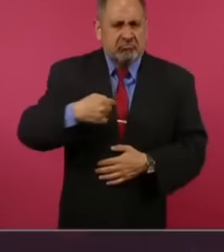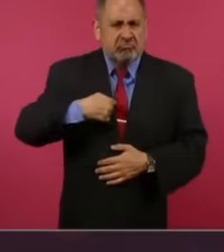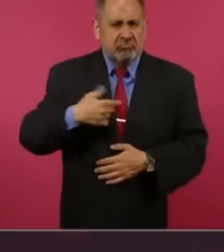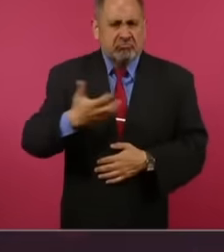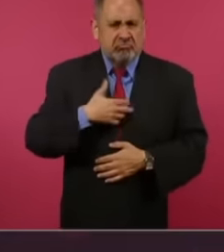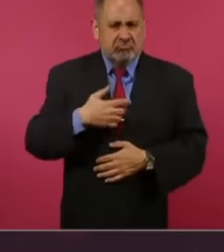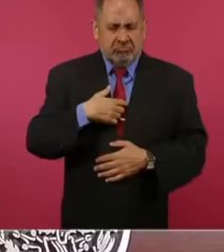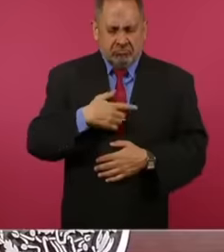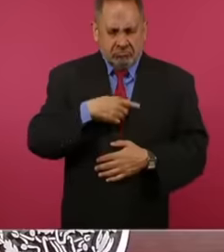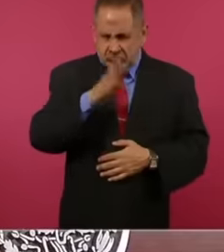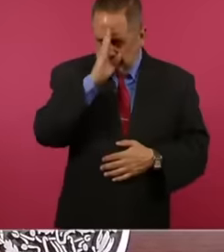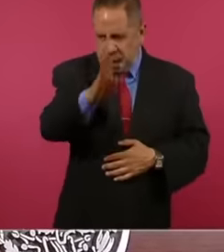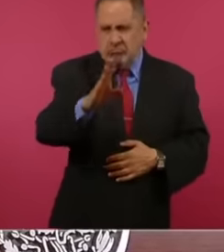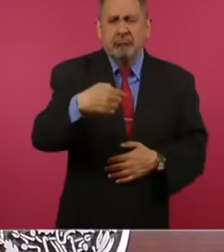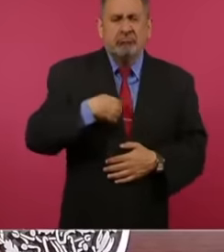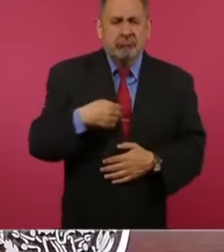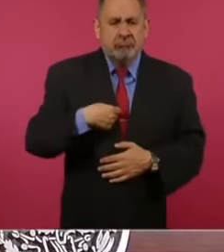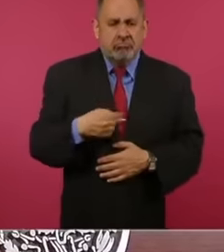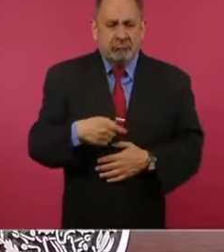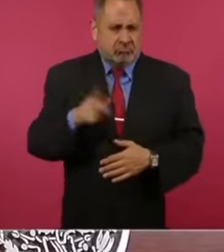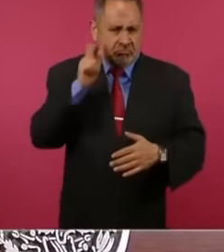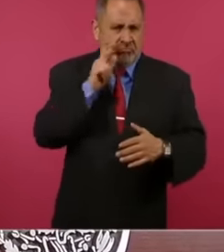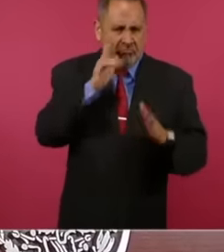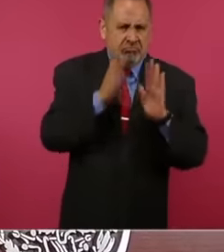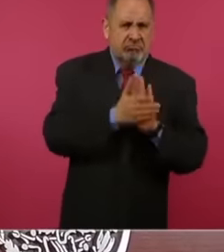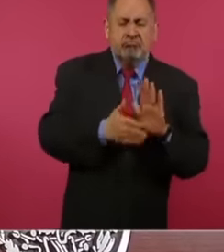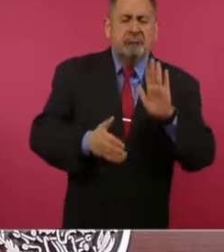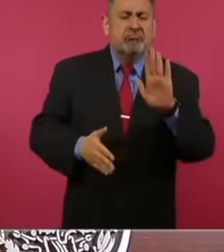yo personalmente, y lo pruebo.